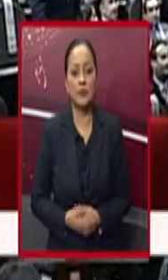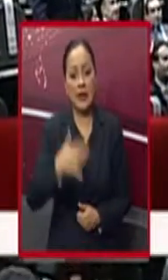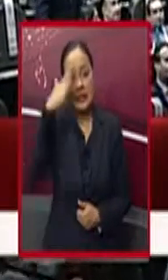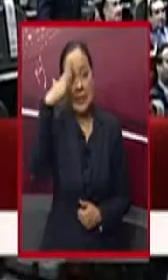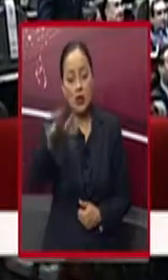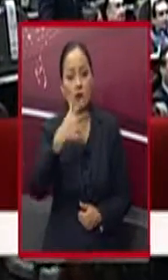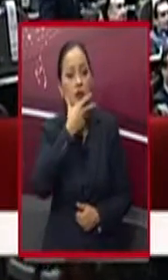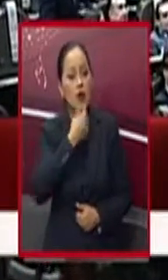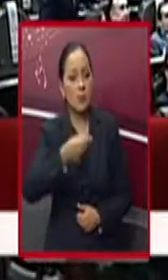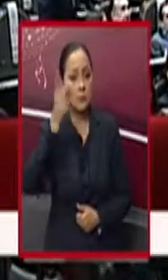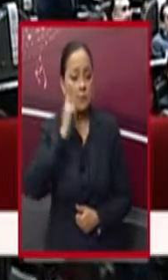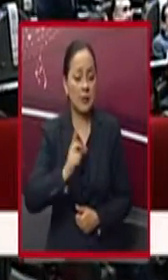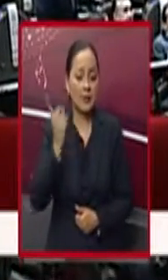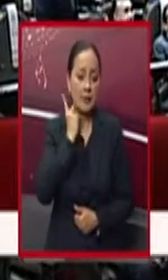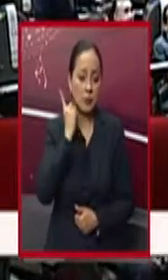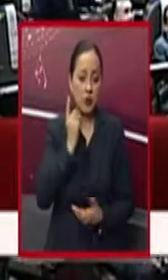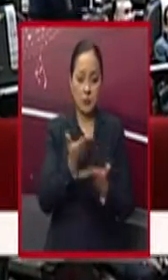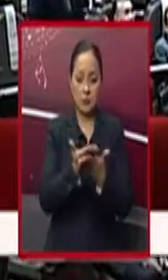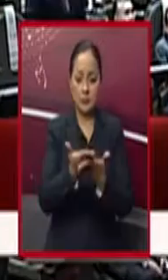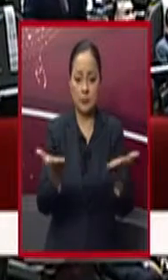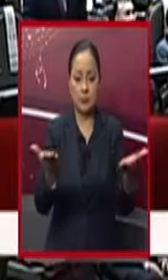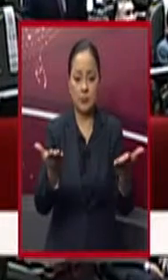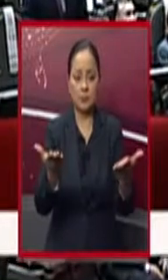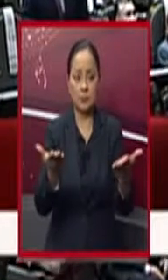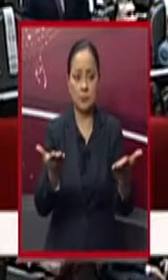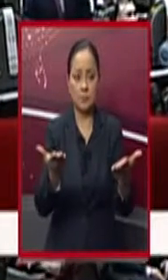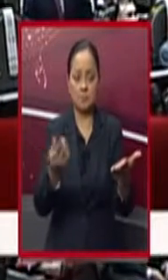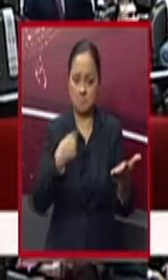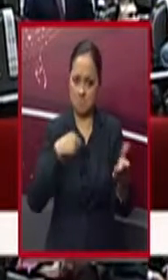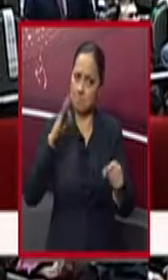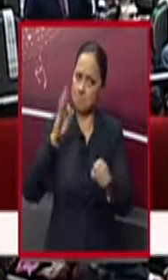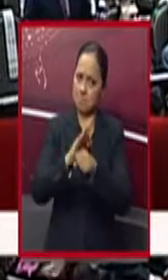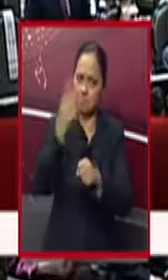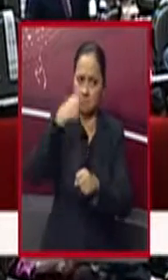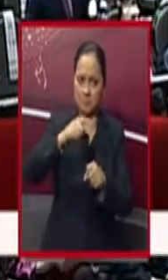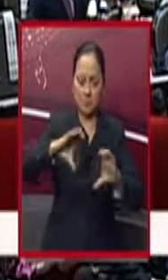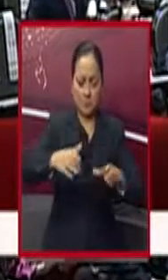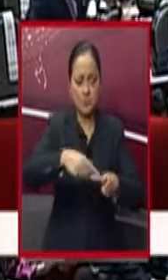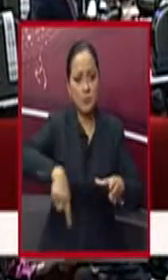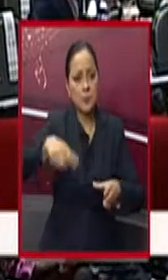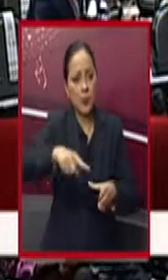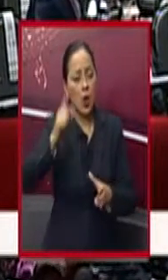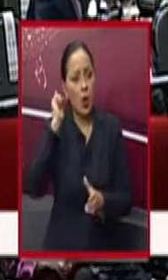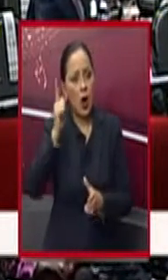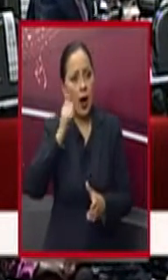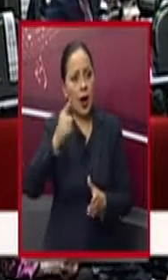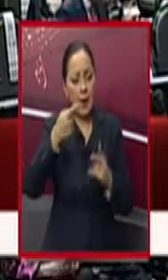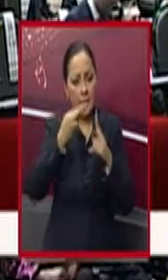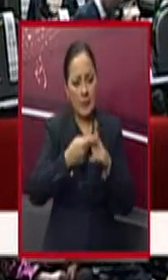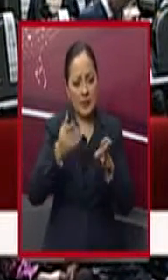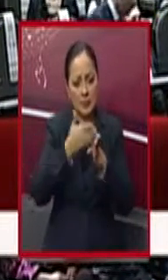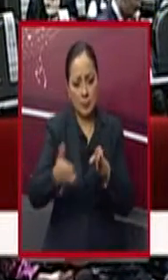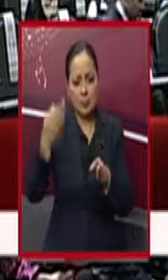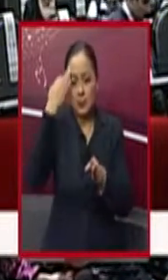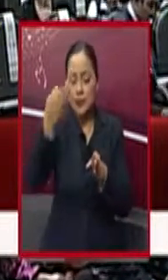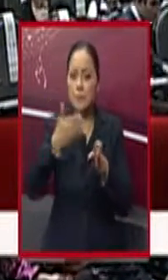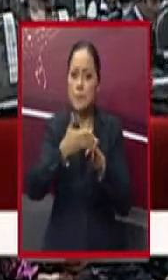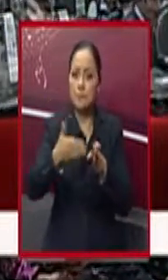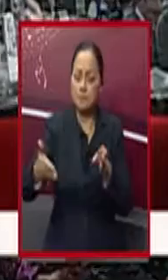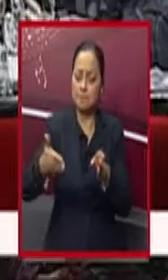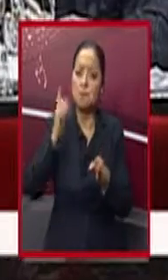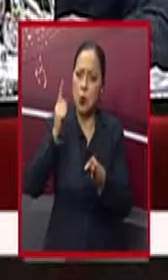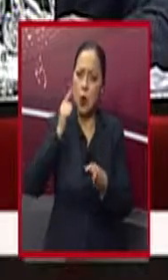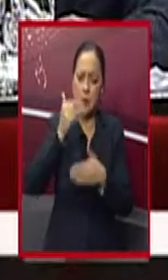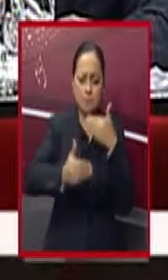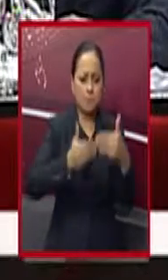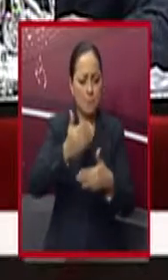Señoras y señores diputados, hago votos porque los trabajos de este periodo ordinario de sesiones que hoy inicia sean